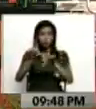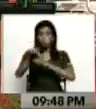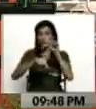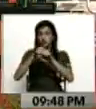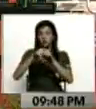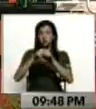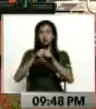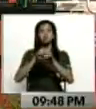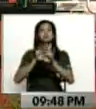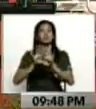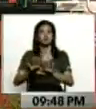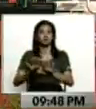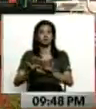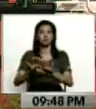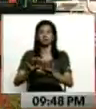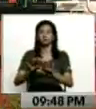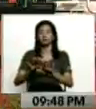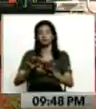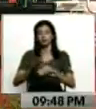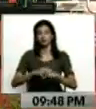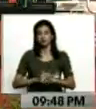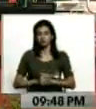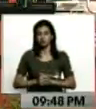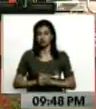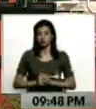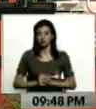ganaron las redes con sus